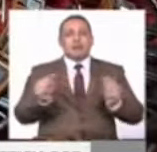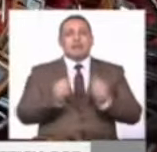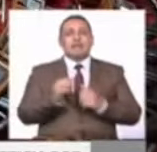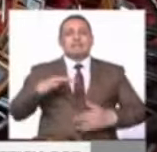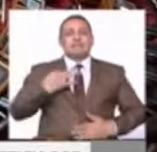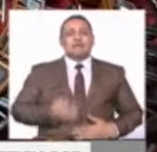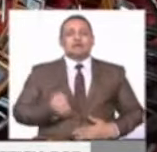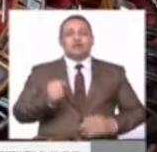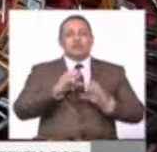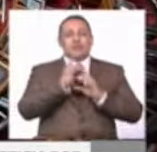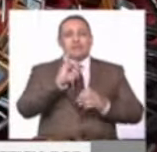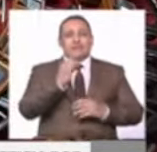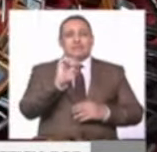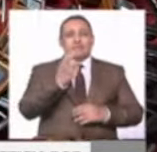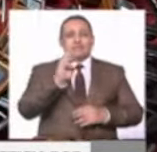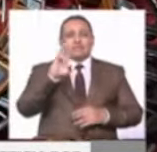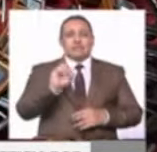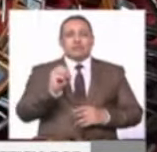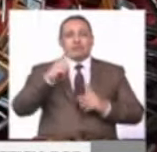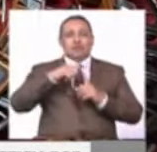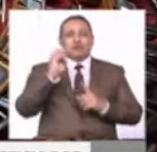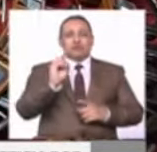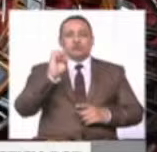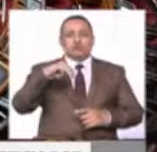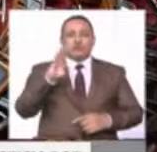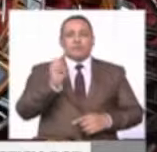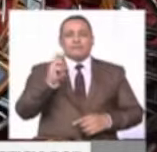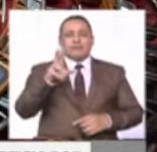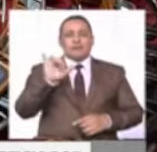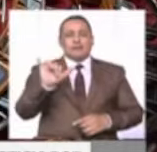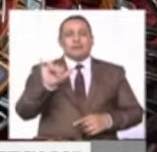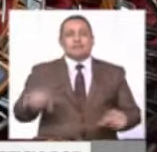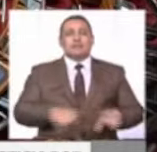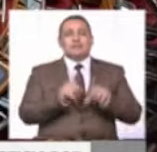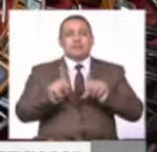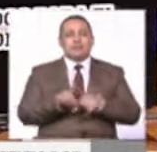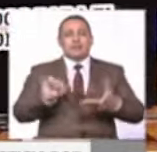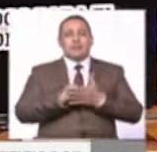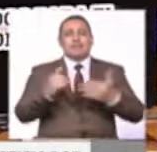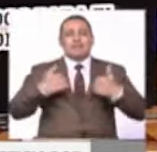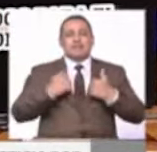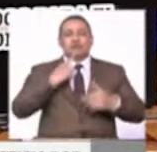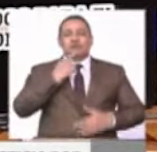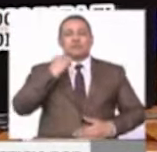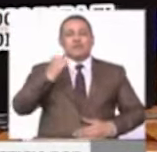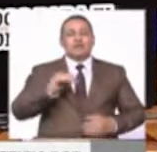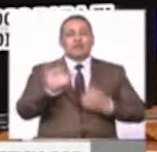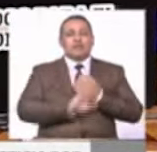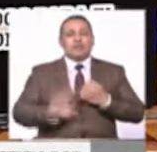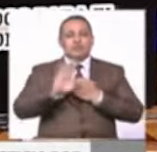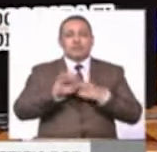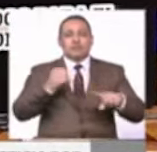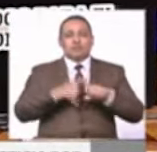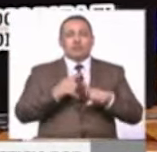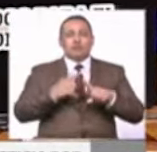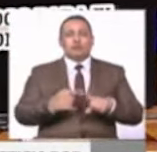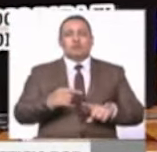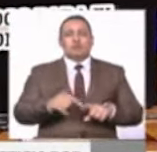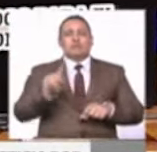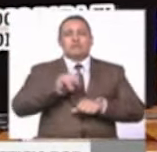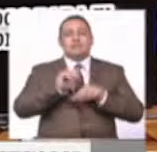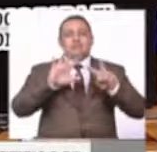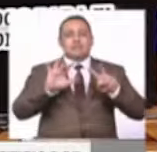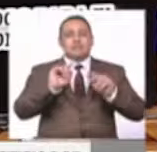Señor Guillermo Santiago Tom Berry villarán para ejercer su derecho de defensa hasta por hasta por